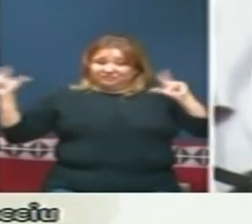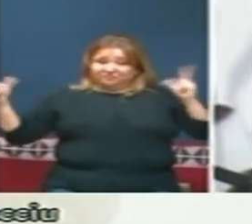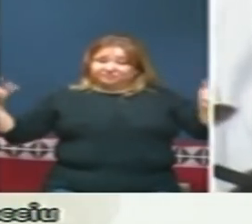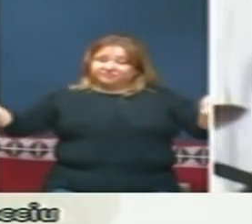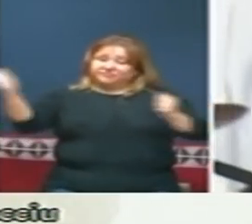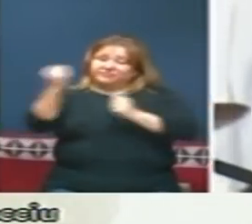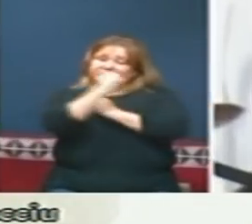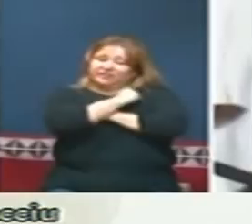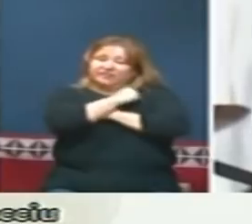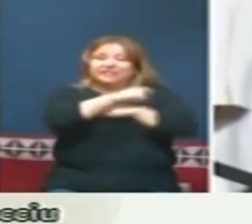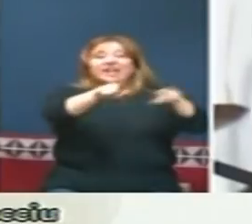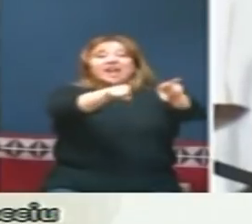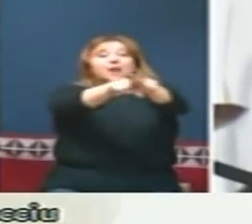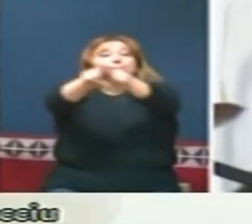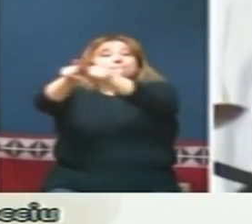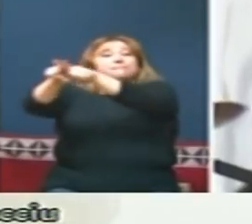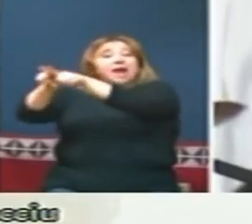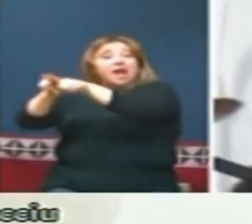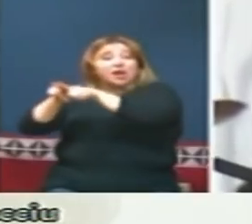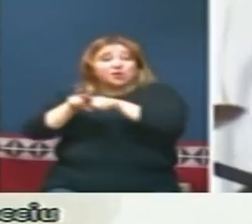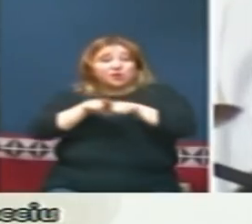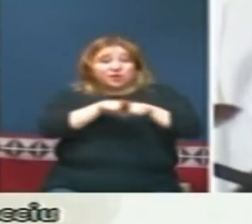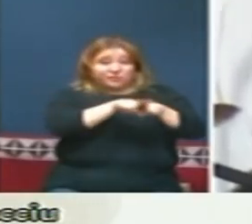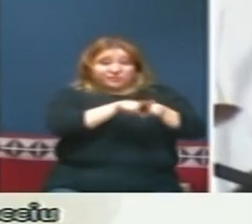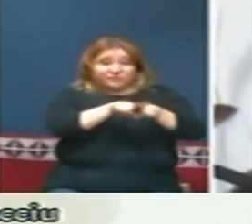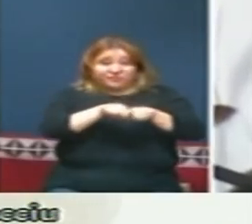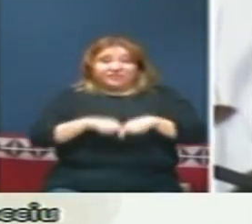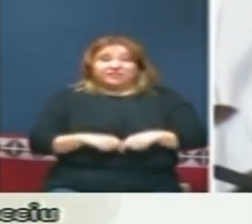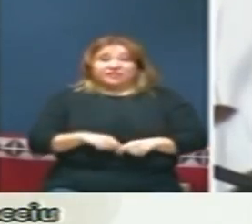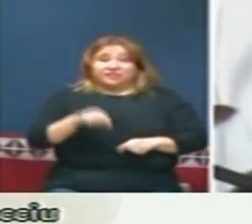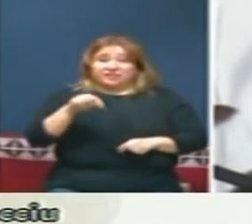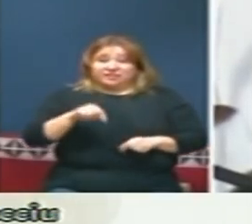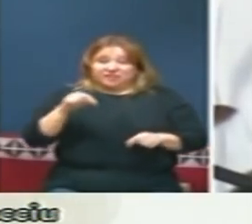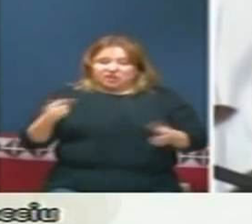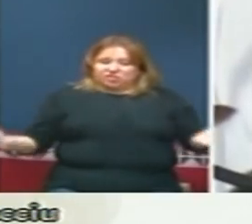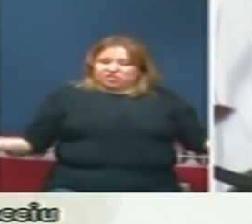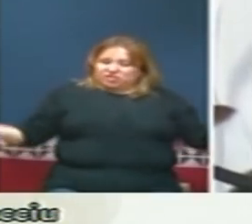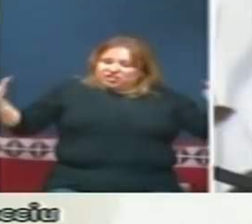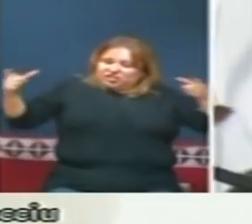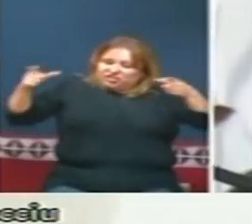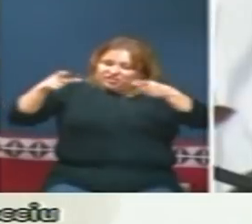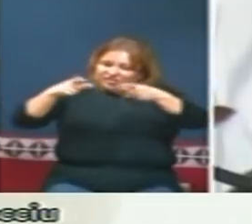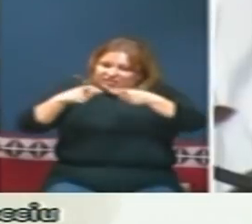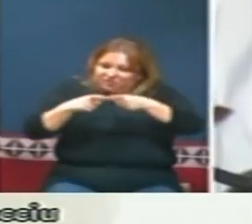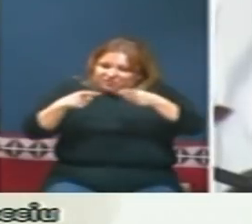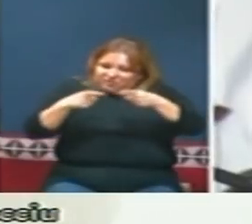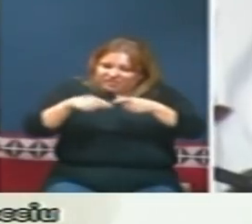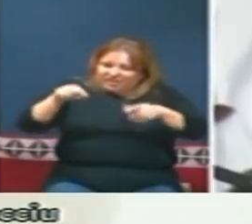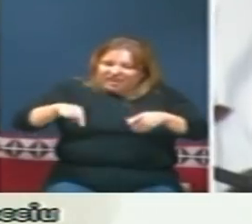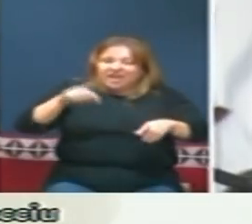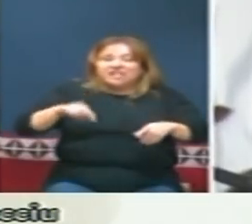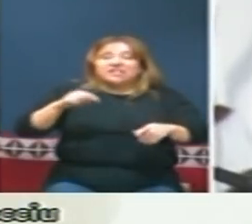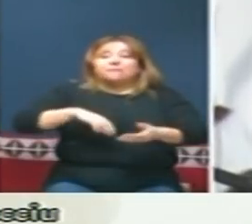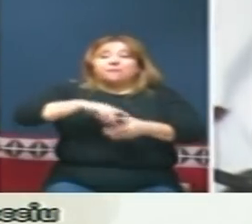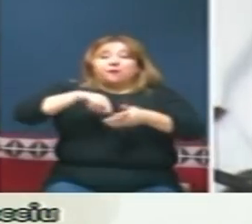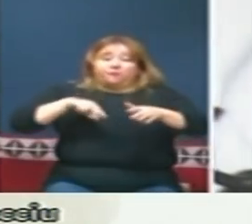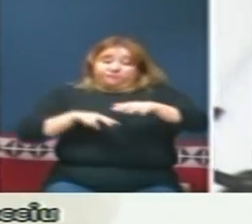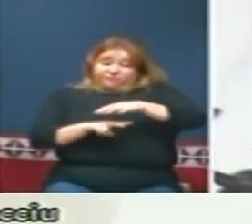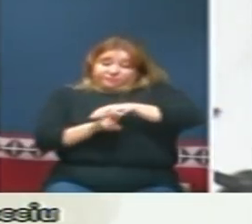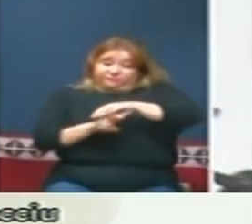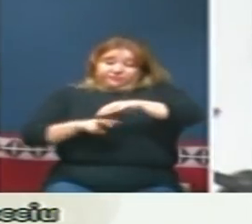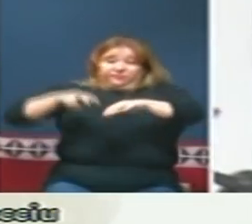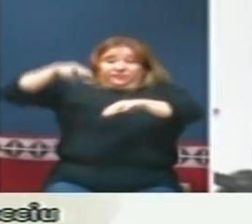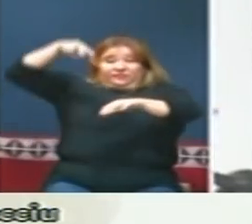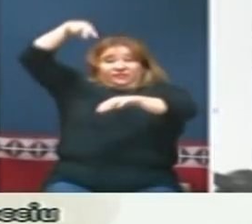Queridos hermanos y hermanas, la invitación que la liturgia nos renueva constantemente en este tiempo de Pascua